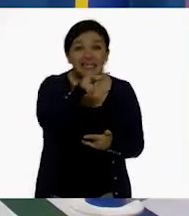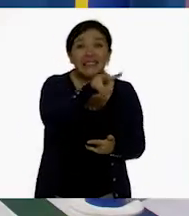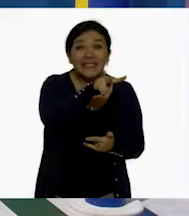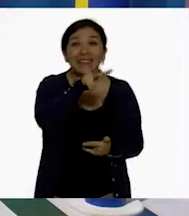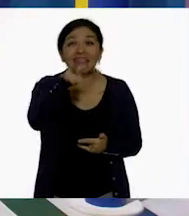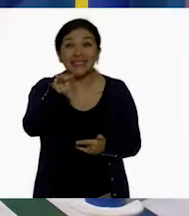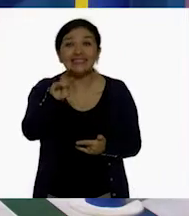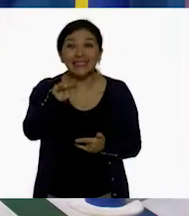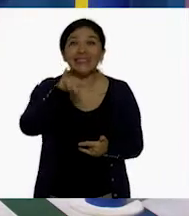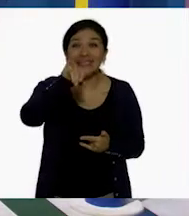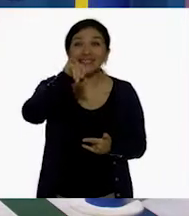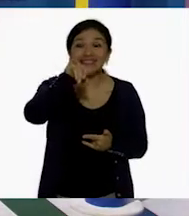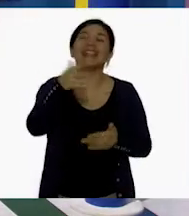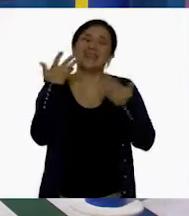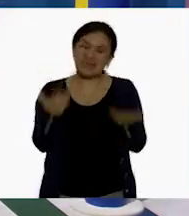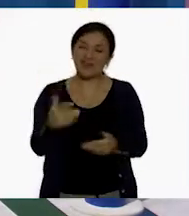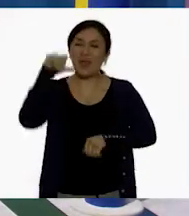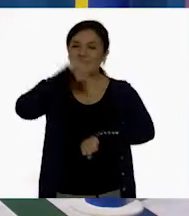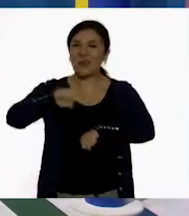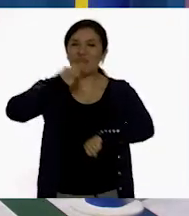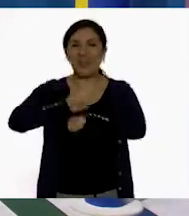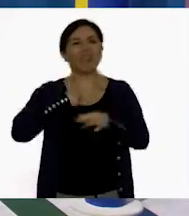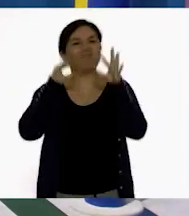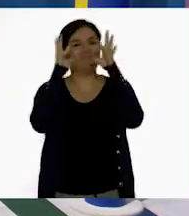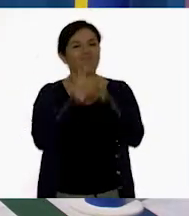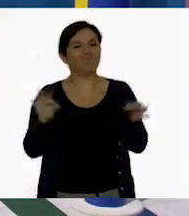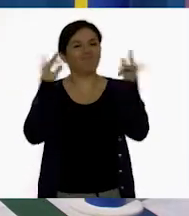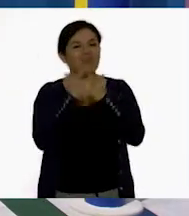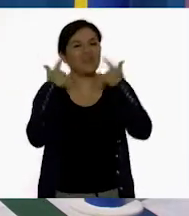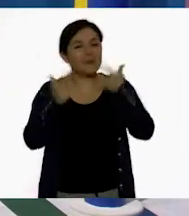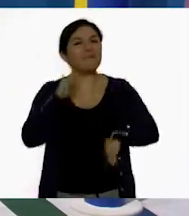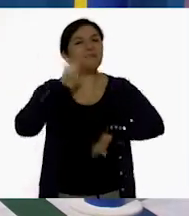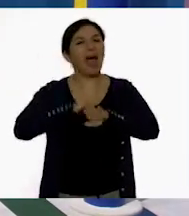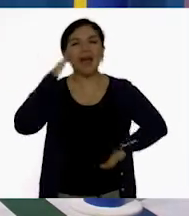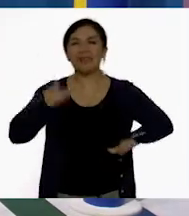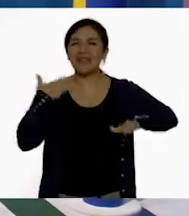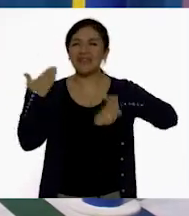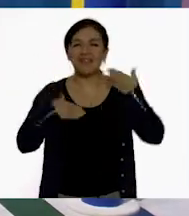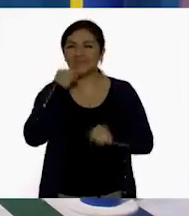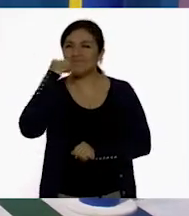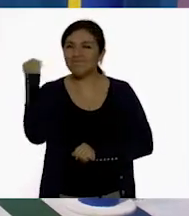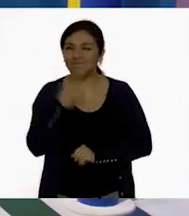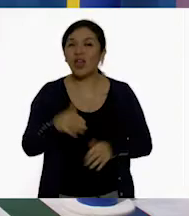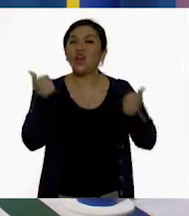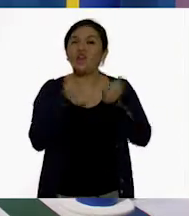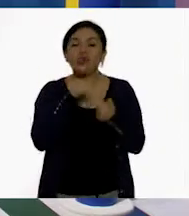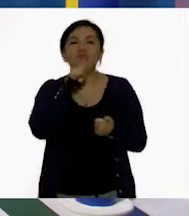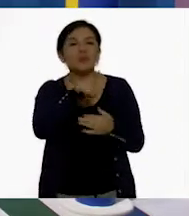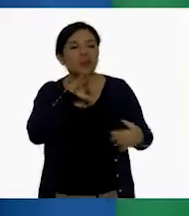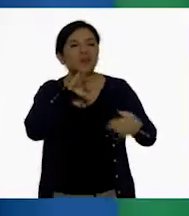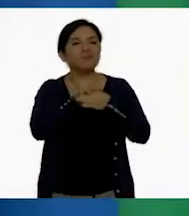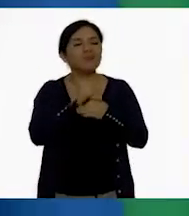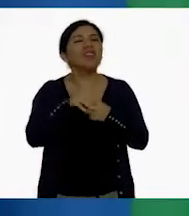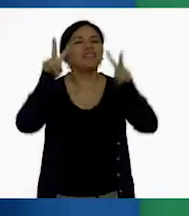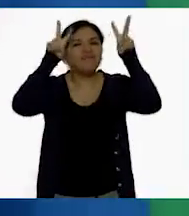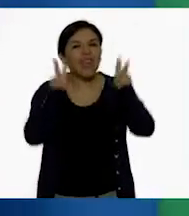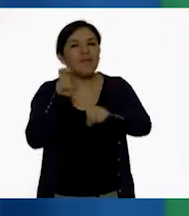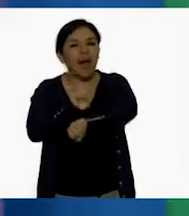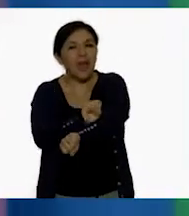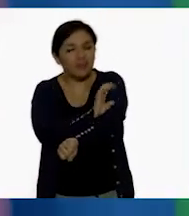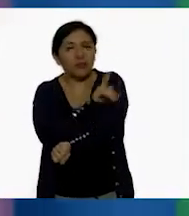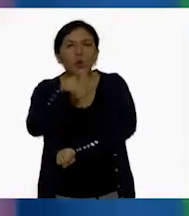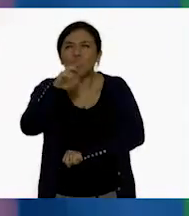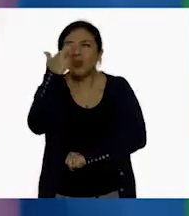Bueno, pues entonces hoy les contaremos algunos cuentos divertidos relacionados con las emociones. Recuerden que en